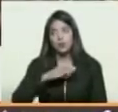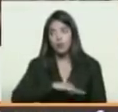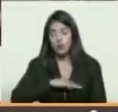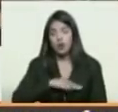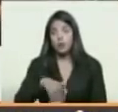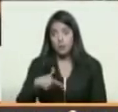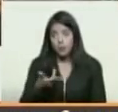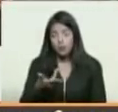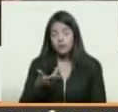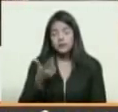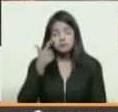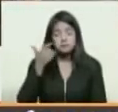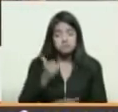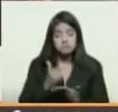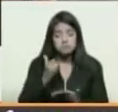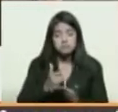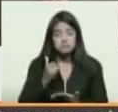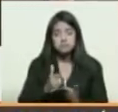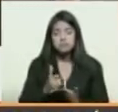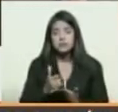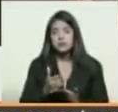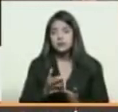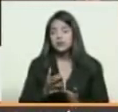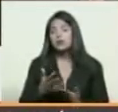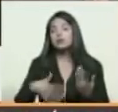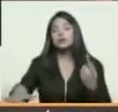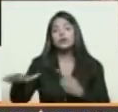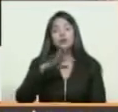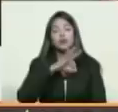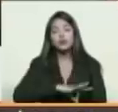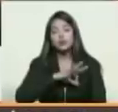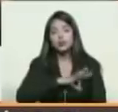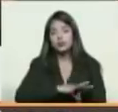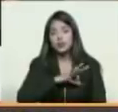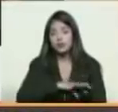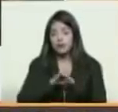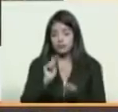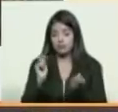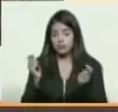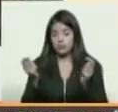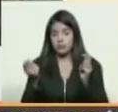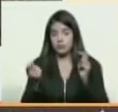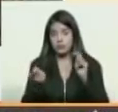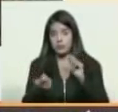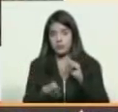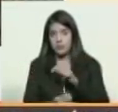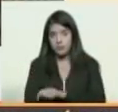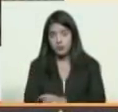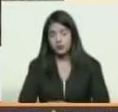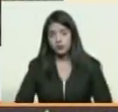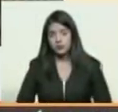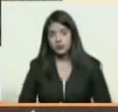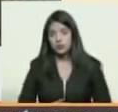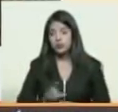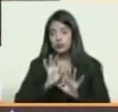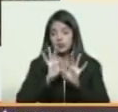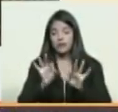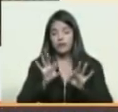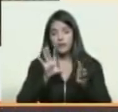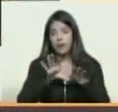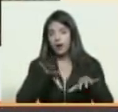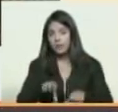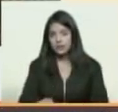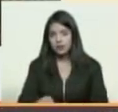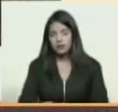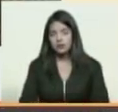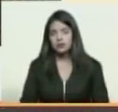capaces de sortear los apremiantes apuros de una sociedad en transformación de un modelo capitalista a